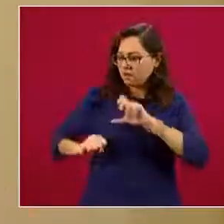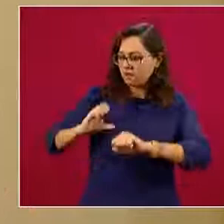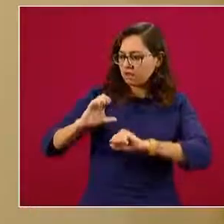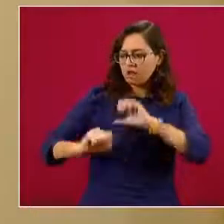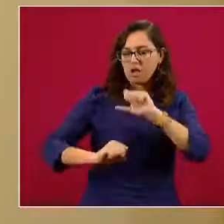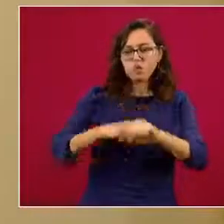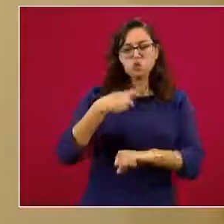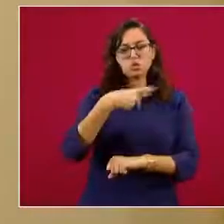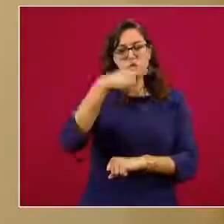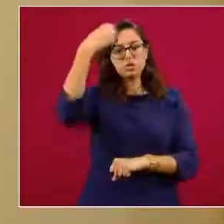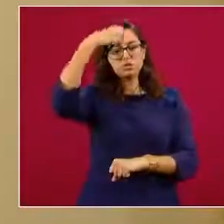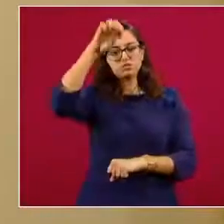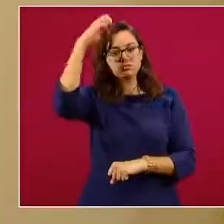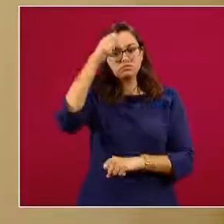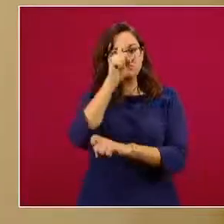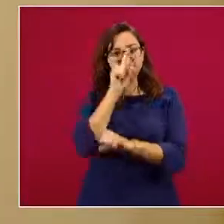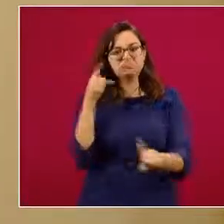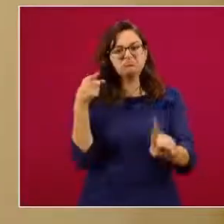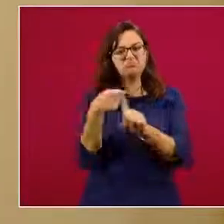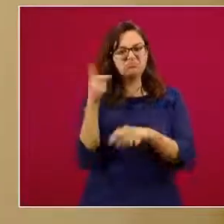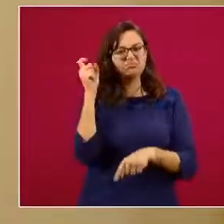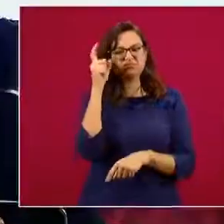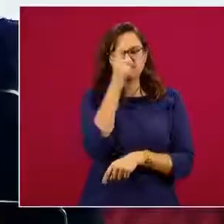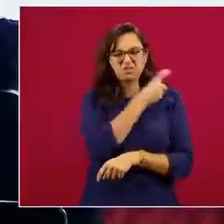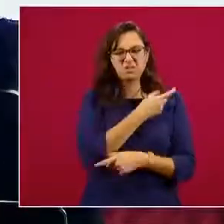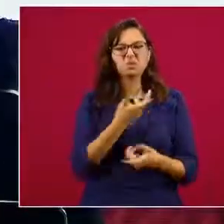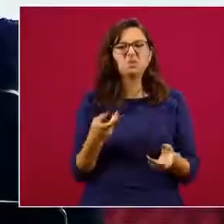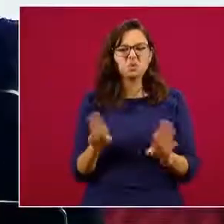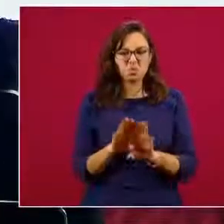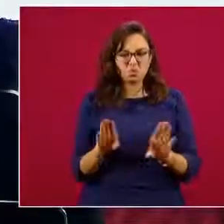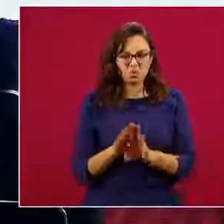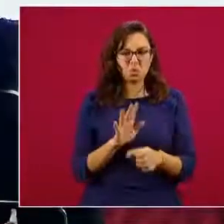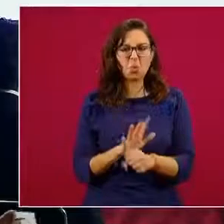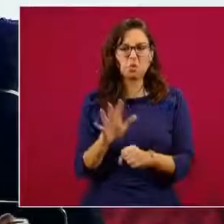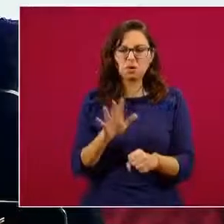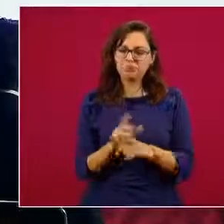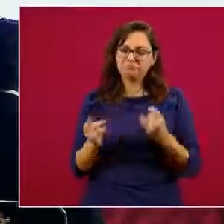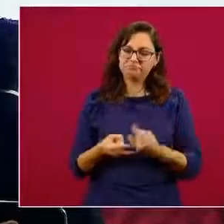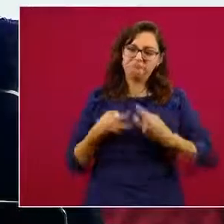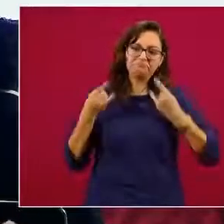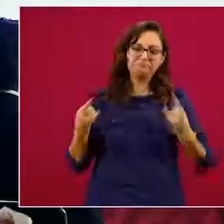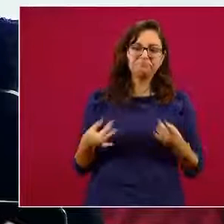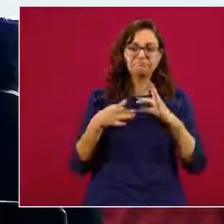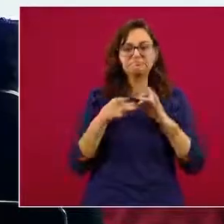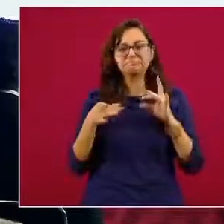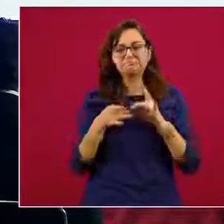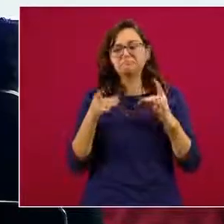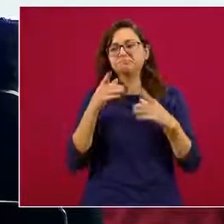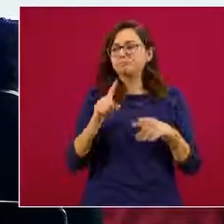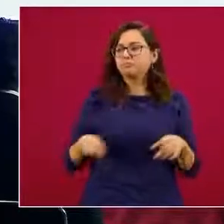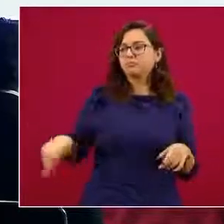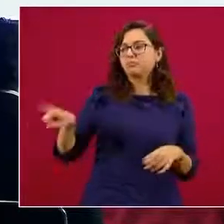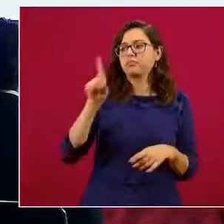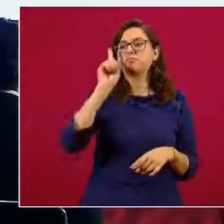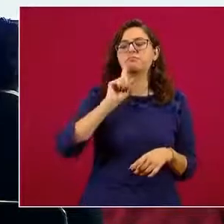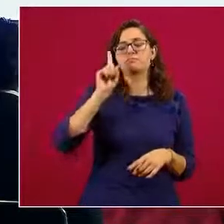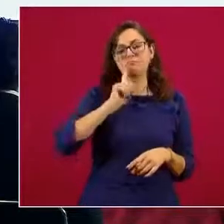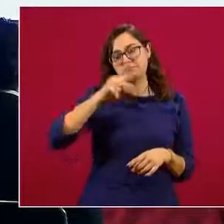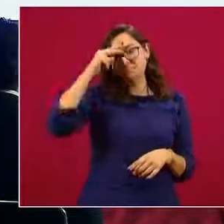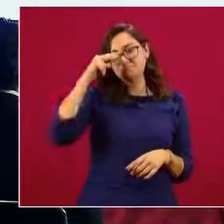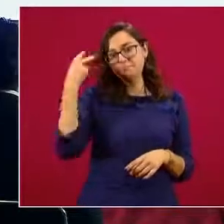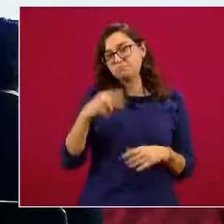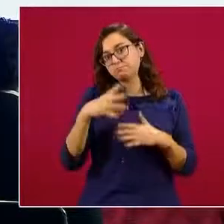sus principales retos y hacia dónde tendrían que dirigir su mirada a las empresarias mexicanas que